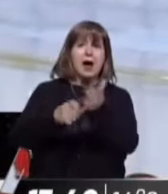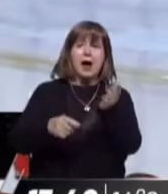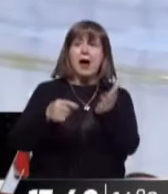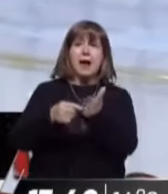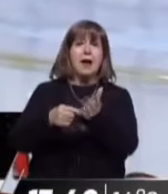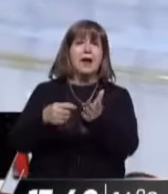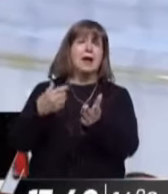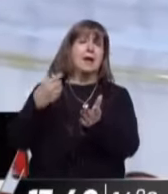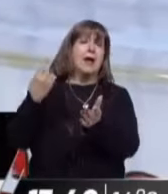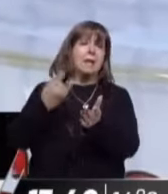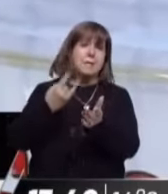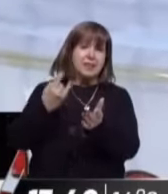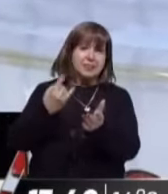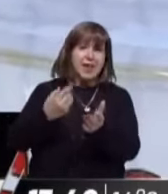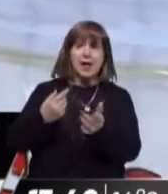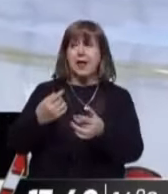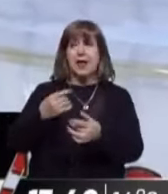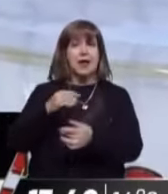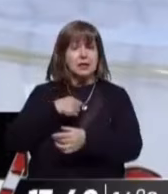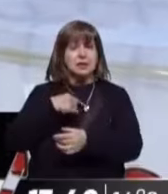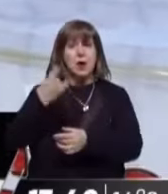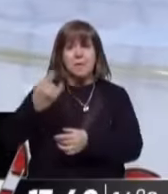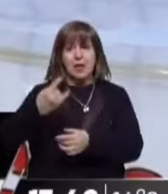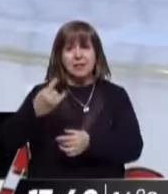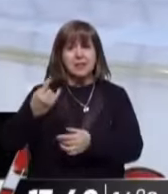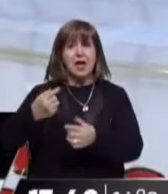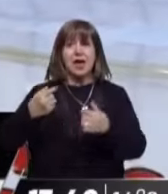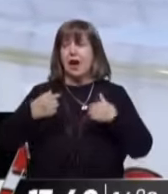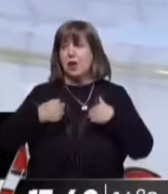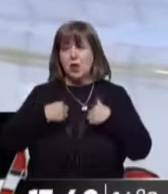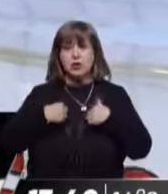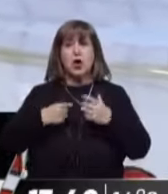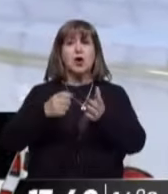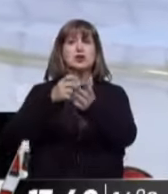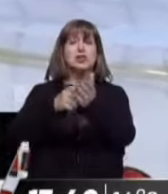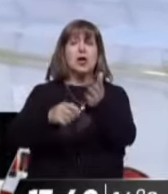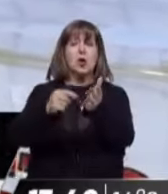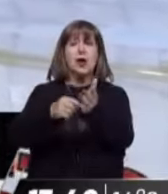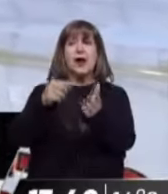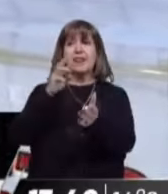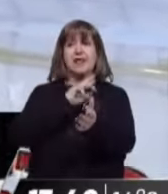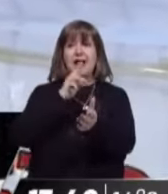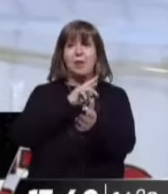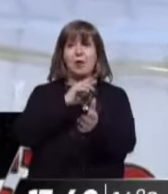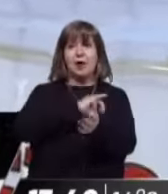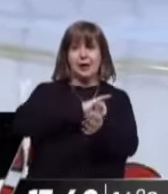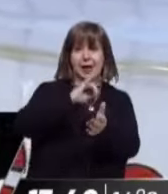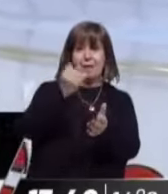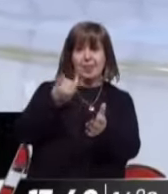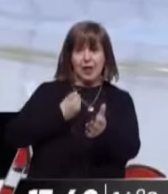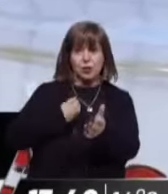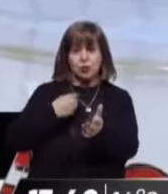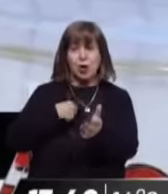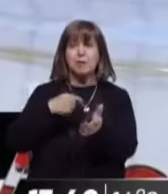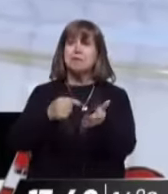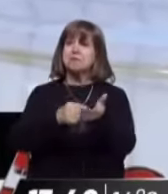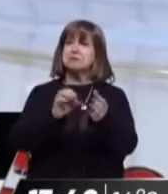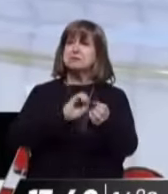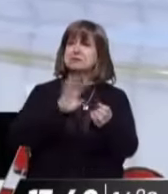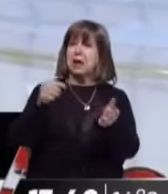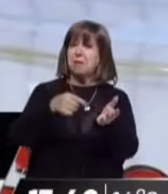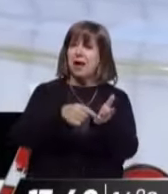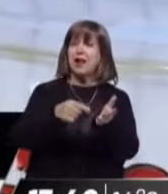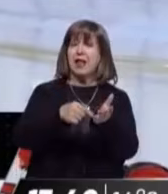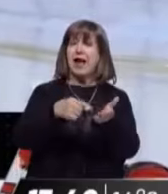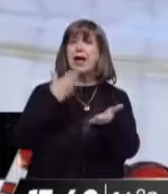como declaré ante el fiscal, no lo digo yo, no es algo subjetivo, ni mío, ni mi defensa, es decir, si es una perseguida política, si es una causa armada, si es una causa